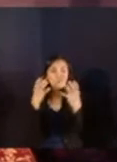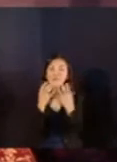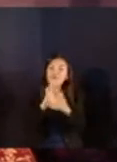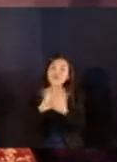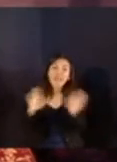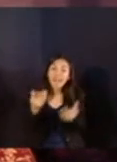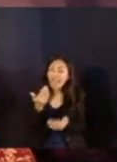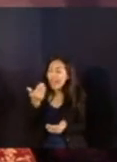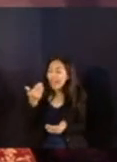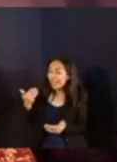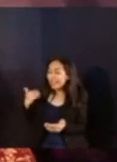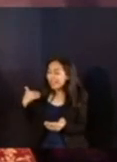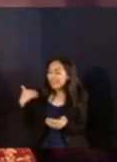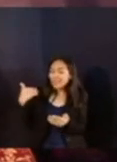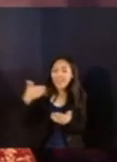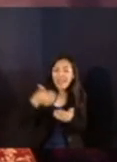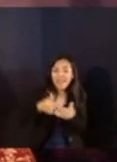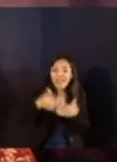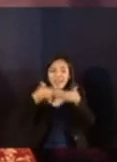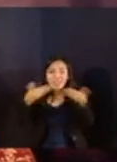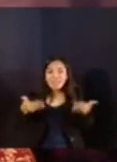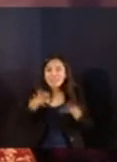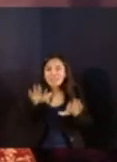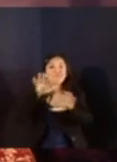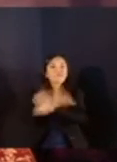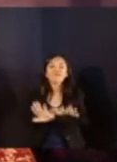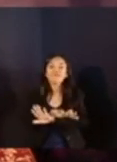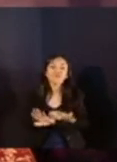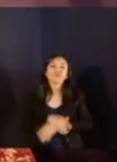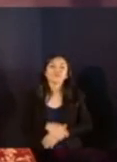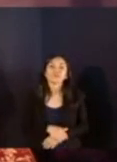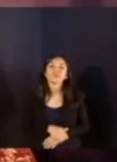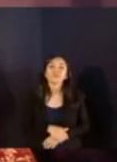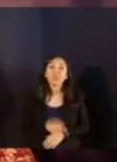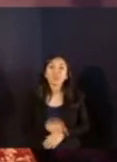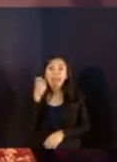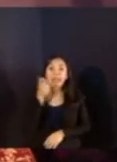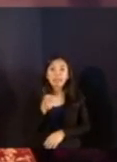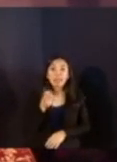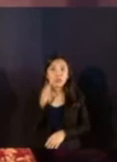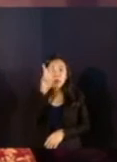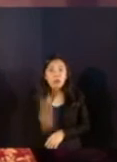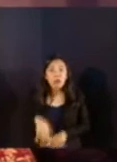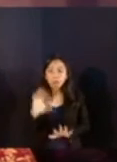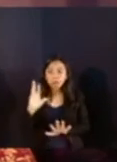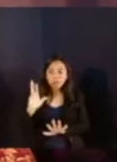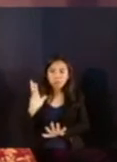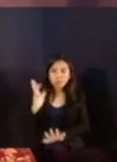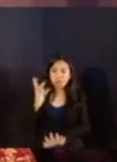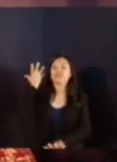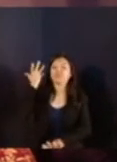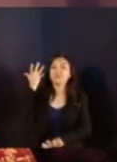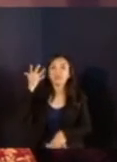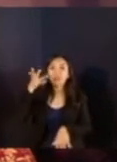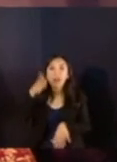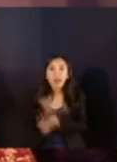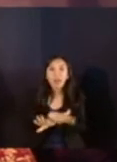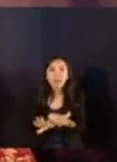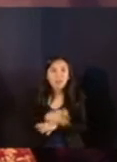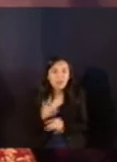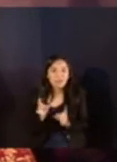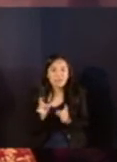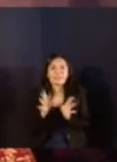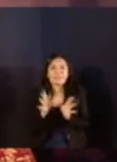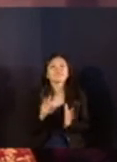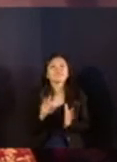hoy día. Y esto se va a ir reproduciendo a una velocidad vertiginosa. Entonces, quienes